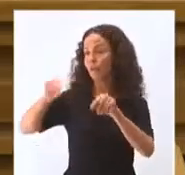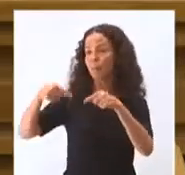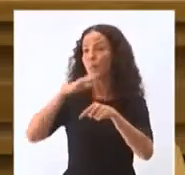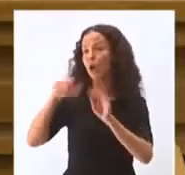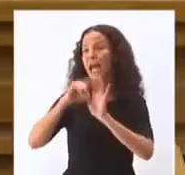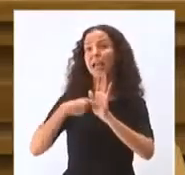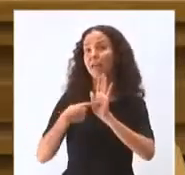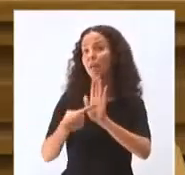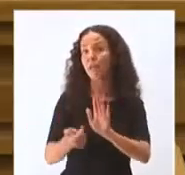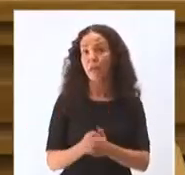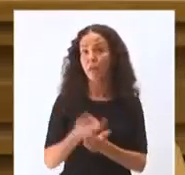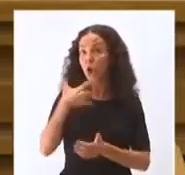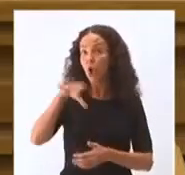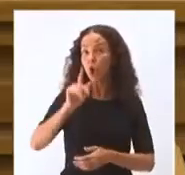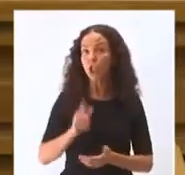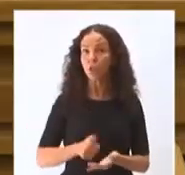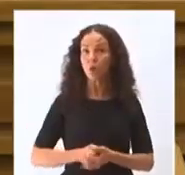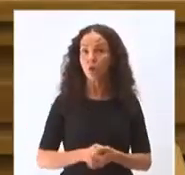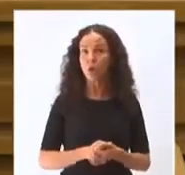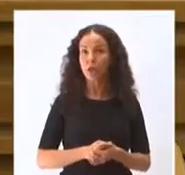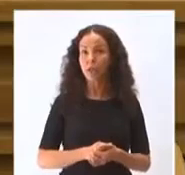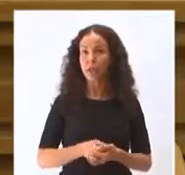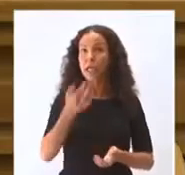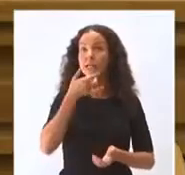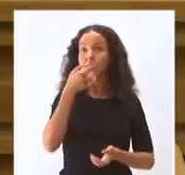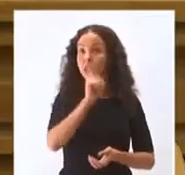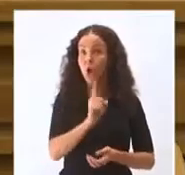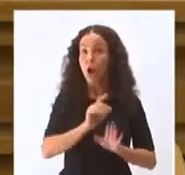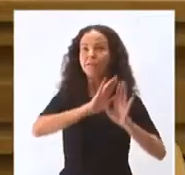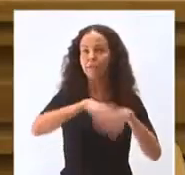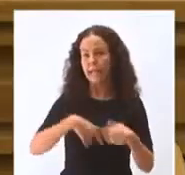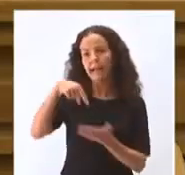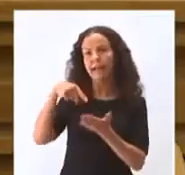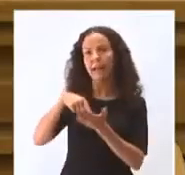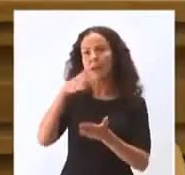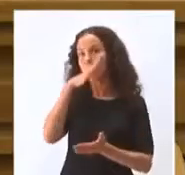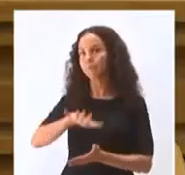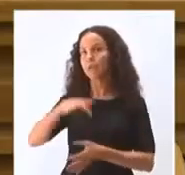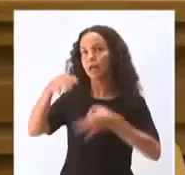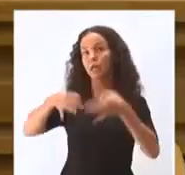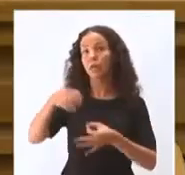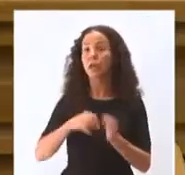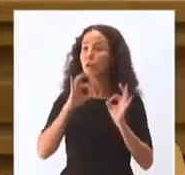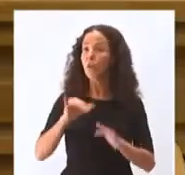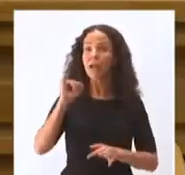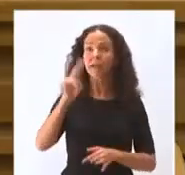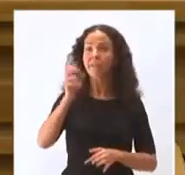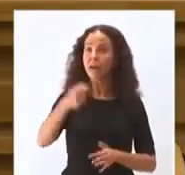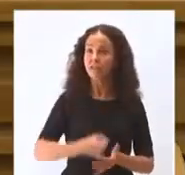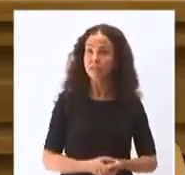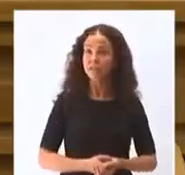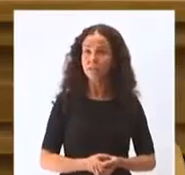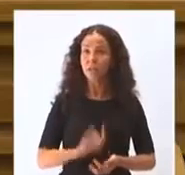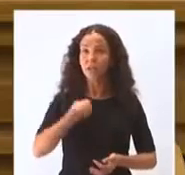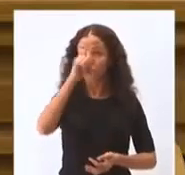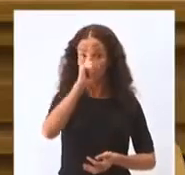ley no lo entiendo si no nos van a obligar a tener que reclamarlo por vía judicial como ya nos pasó con el iva que al final no sé